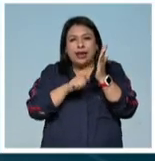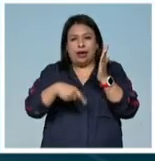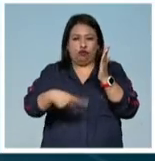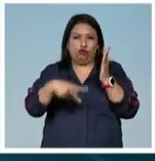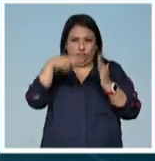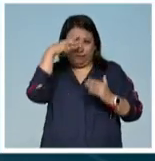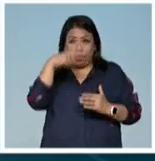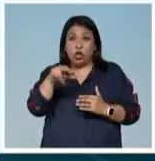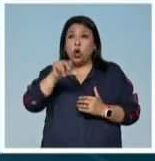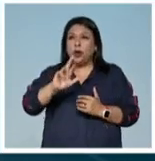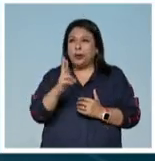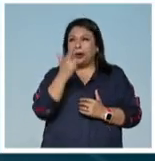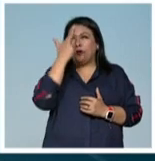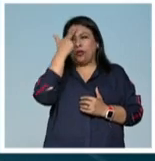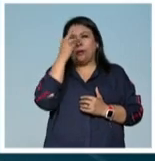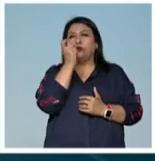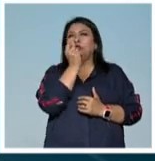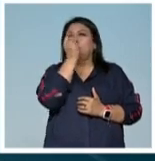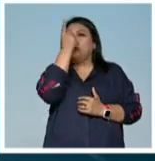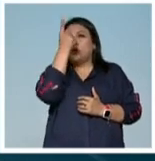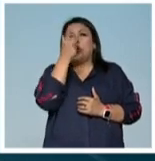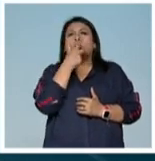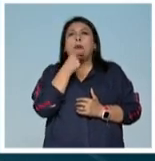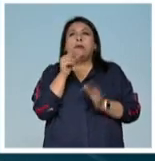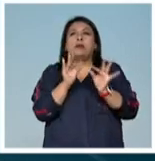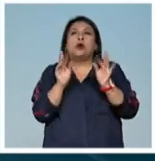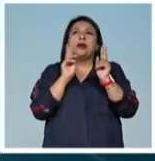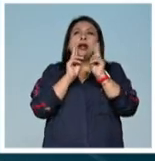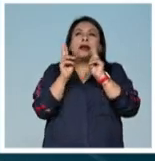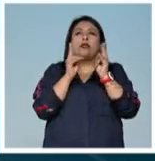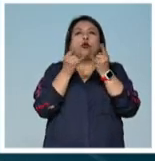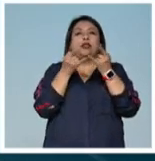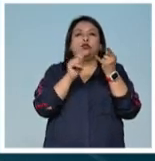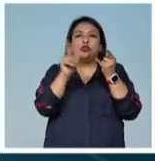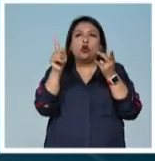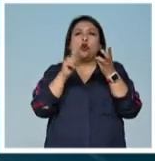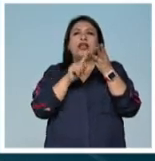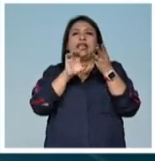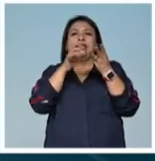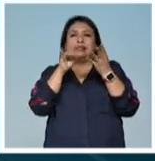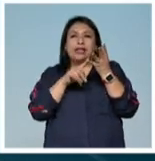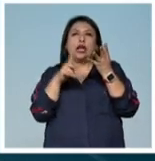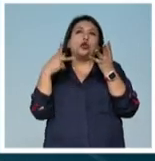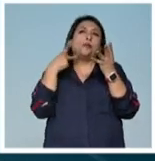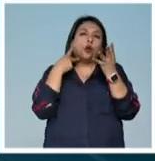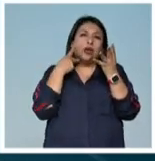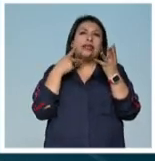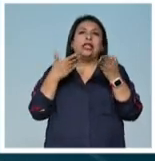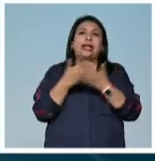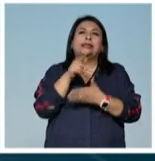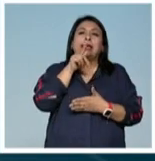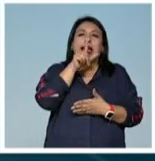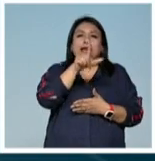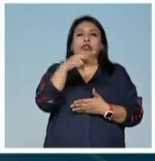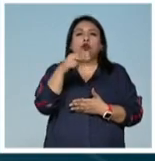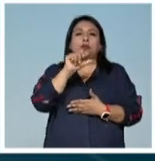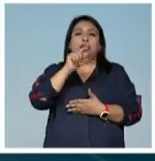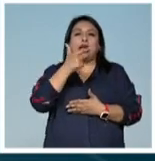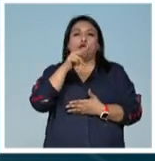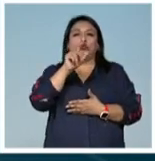letras. Hoy recordamos a su autor, el destacado narrador, historiador, ensayista y político jalisciense Agustín